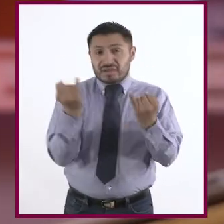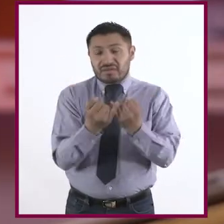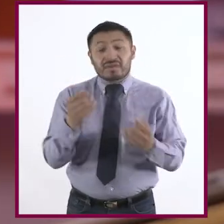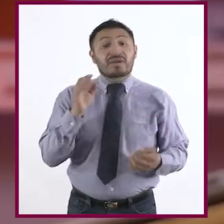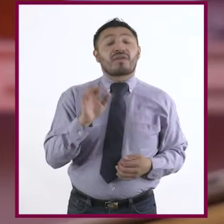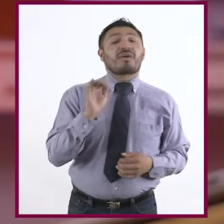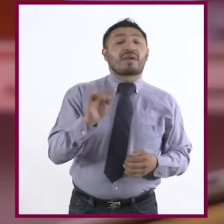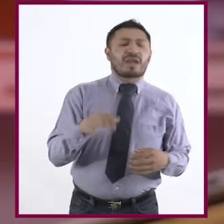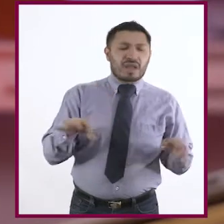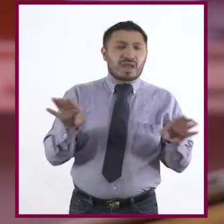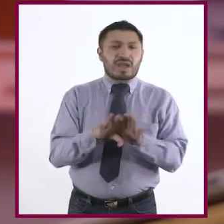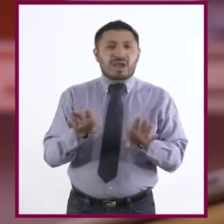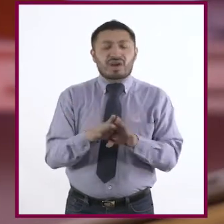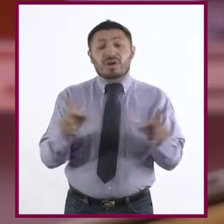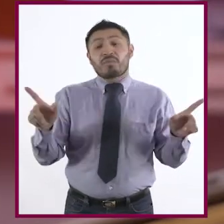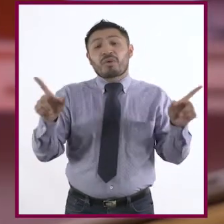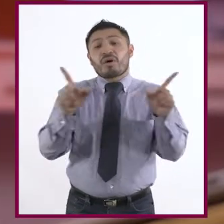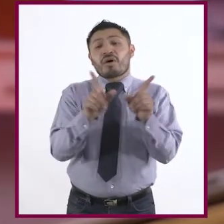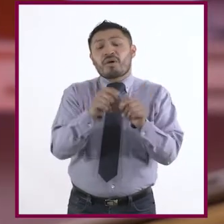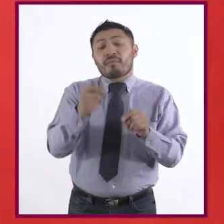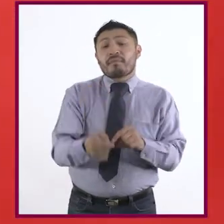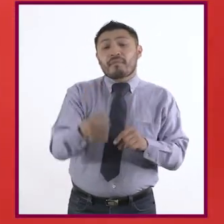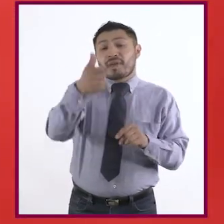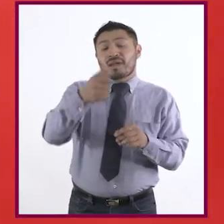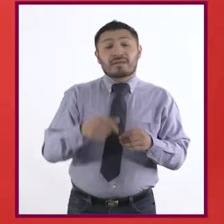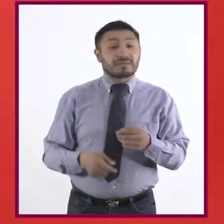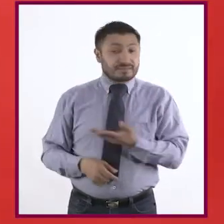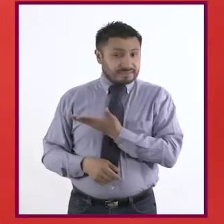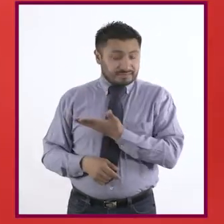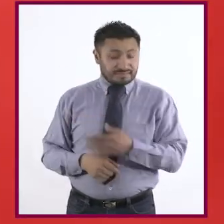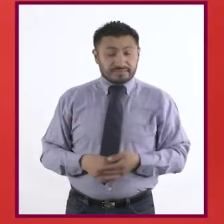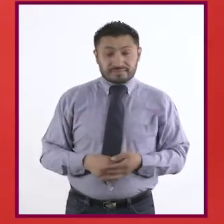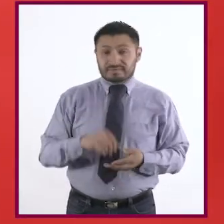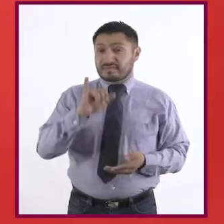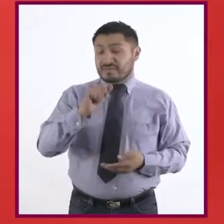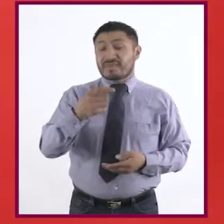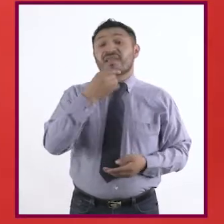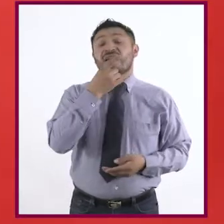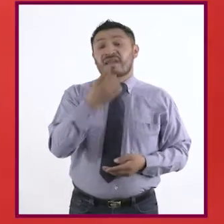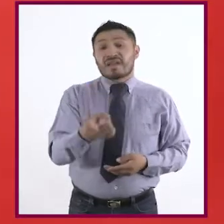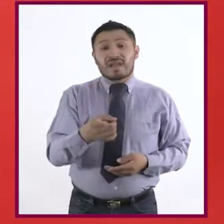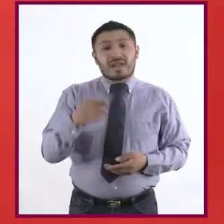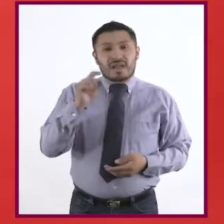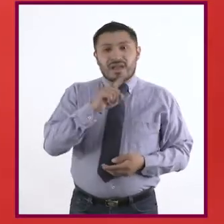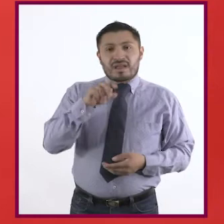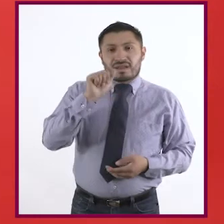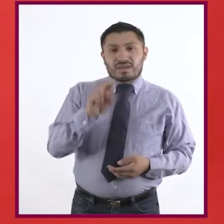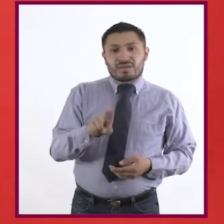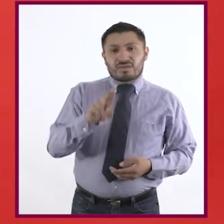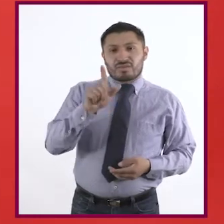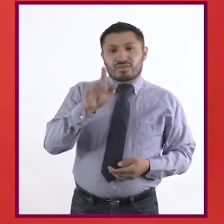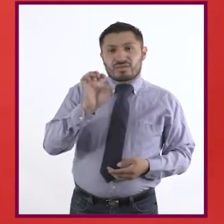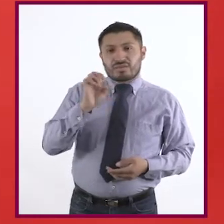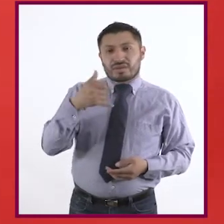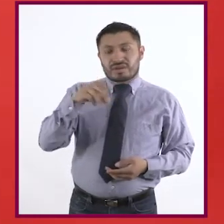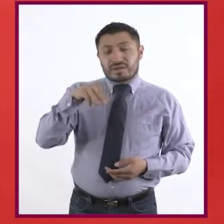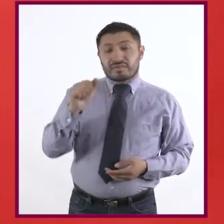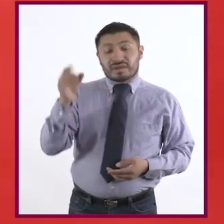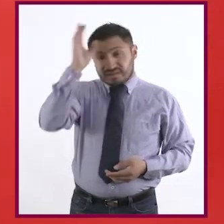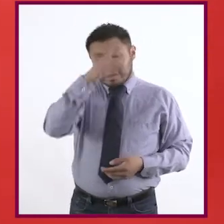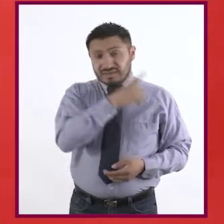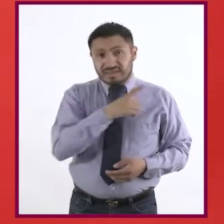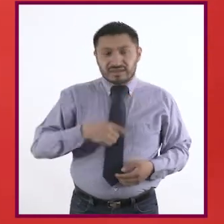Y por cierto, ¿cómo va nuestro primer resumen de la mesa? Claro que sí, Sharani. Te comento que para Zuleima, la ciencia debe responder a